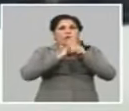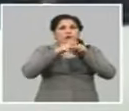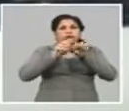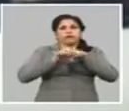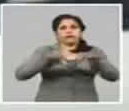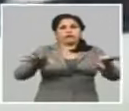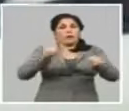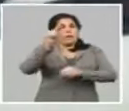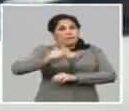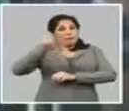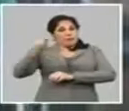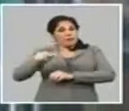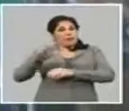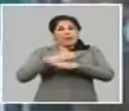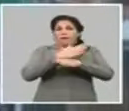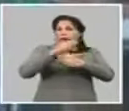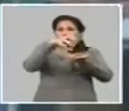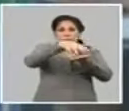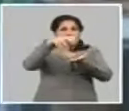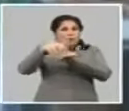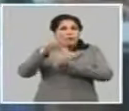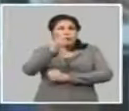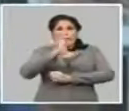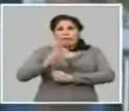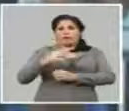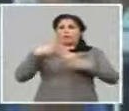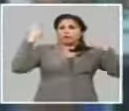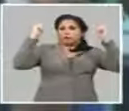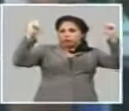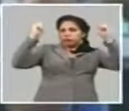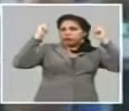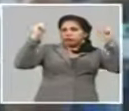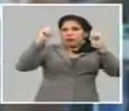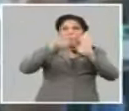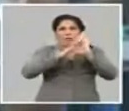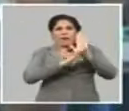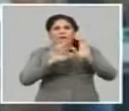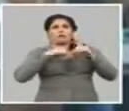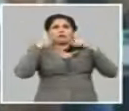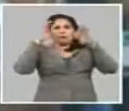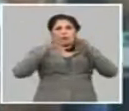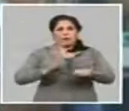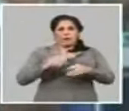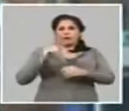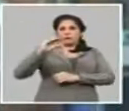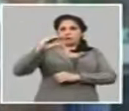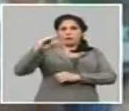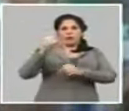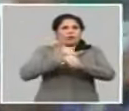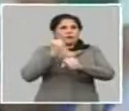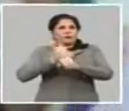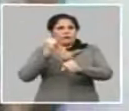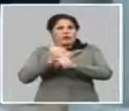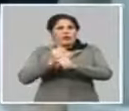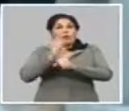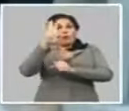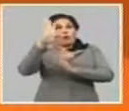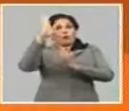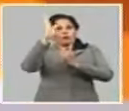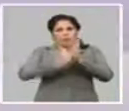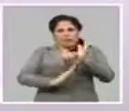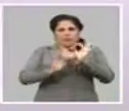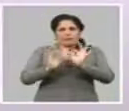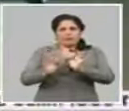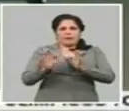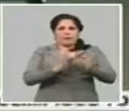de miles de personas de diversas ciudades del país se ha manifestado en rechazó la medida de suspensión de sueldos a los trabajadores por cuatro meses